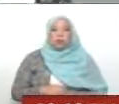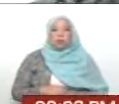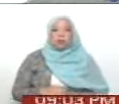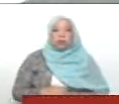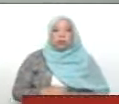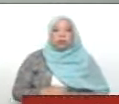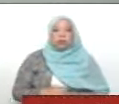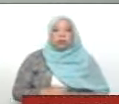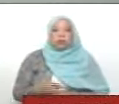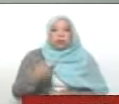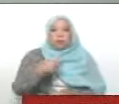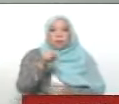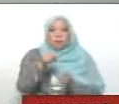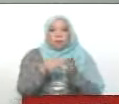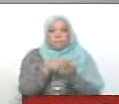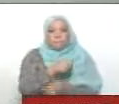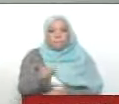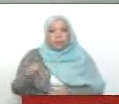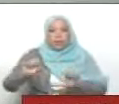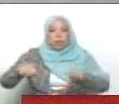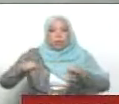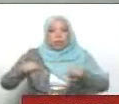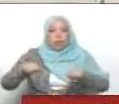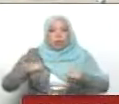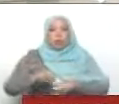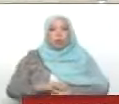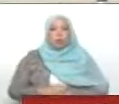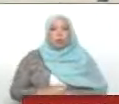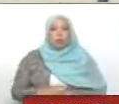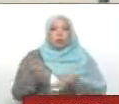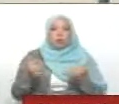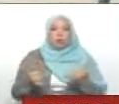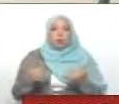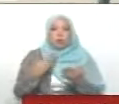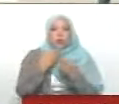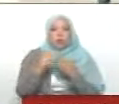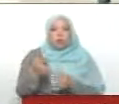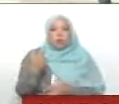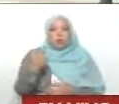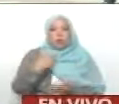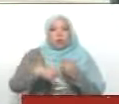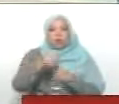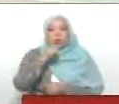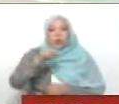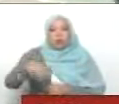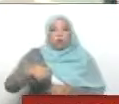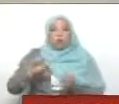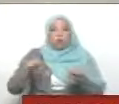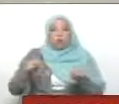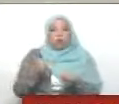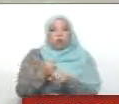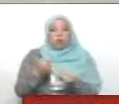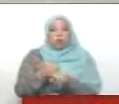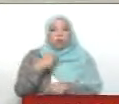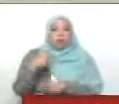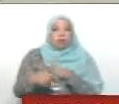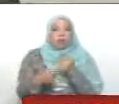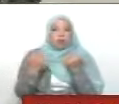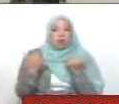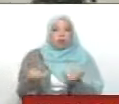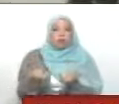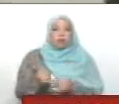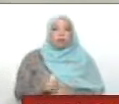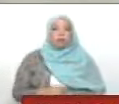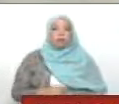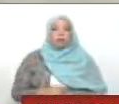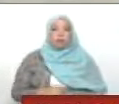Vinieron miles de motopiruetas y ya les abrimos la primera cancha nacional de motopiruetas, ¿verdad?